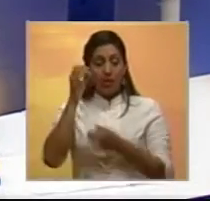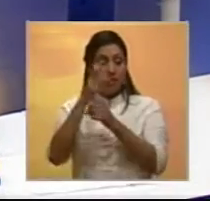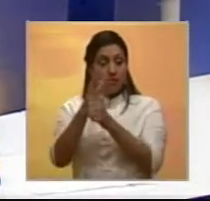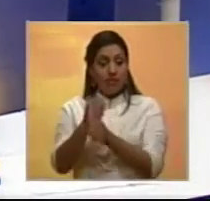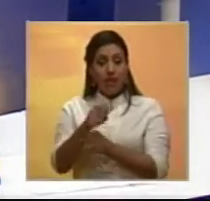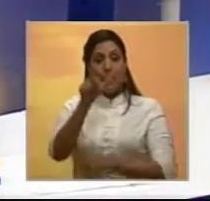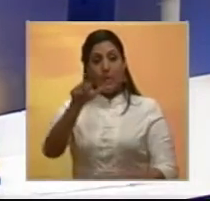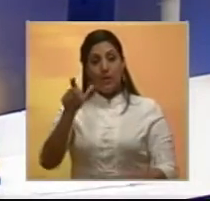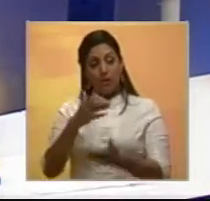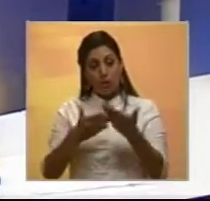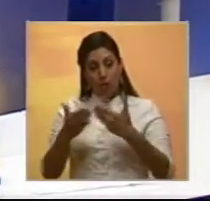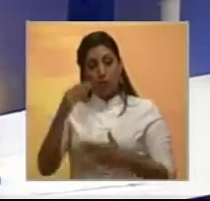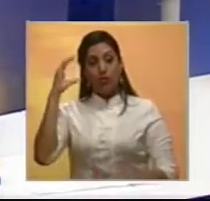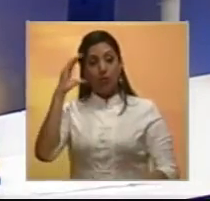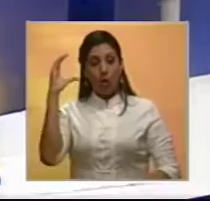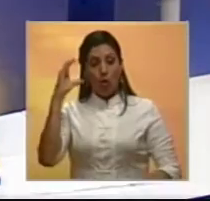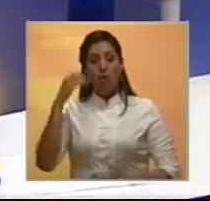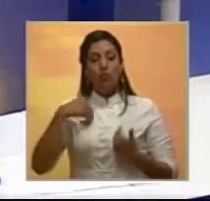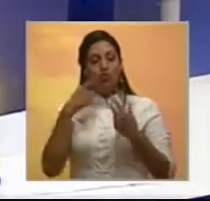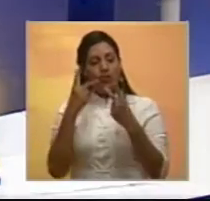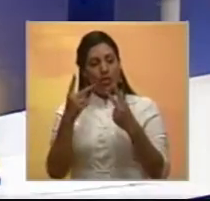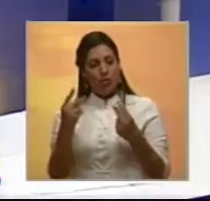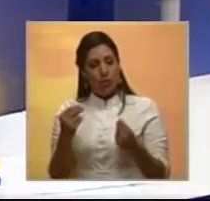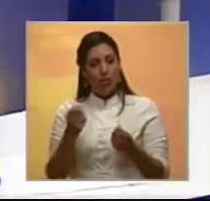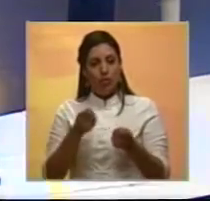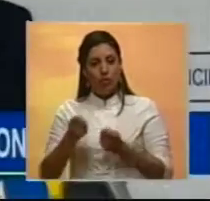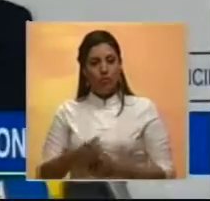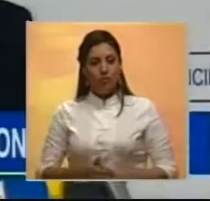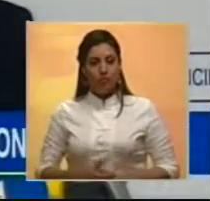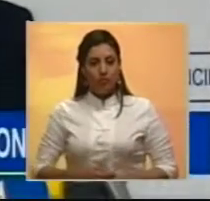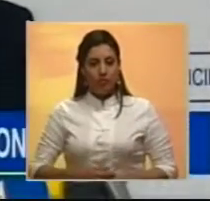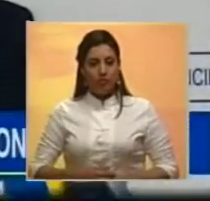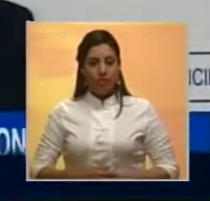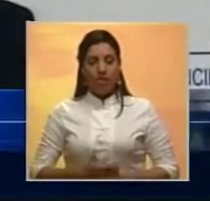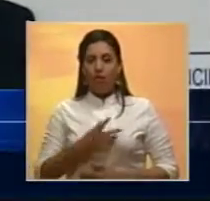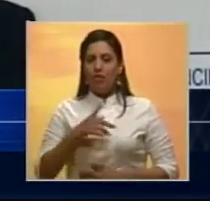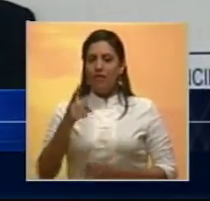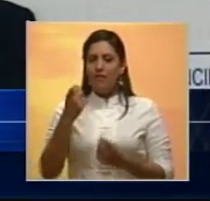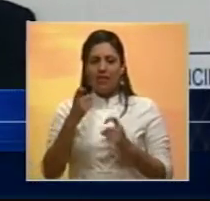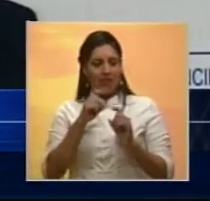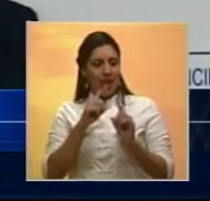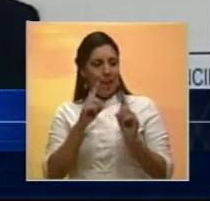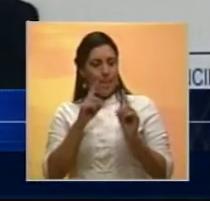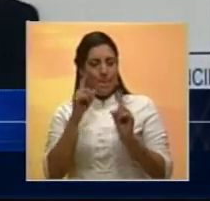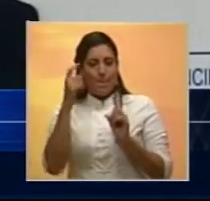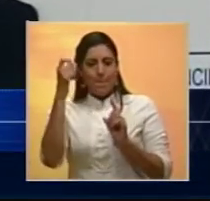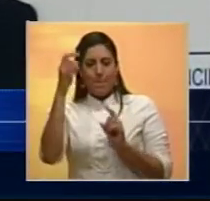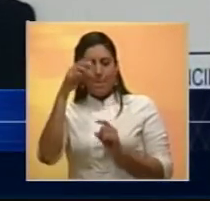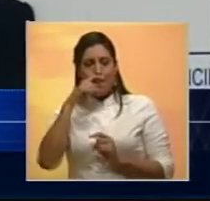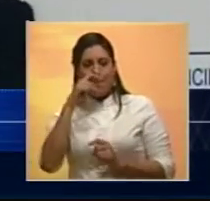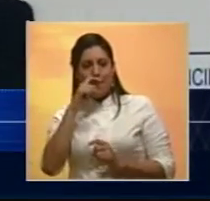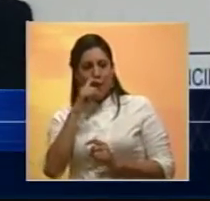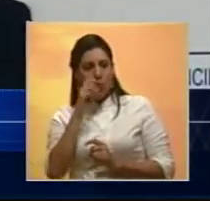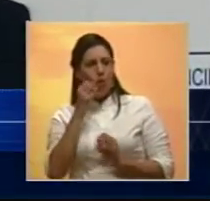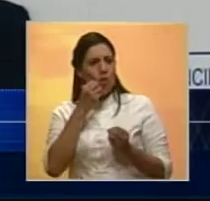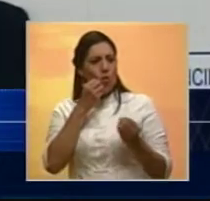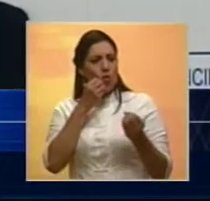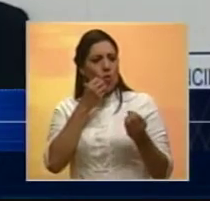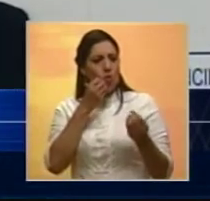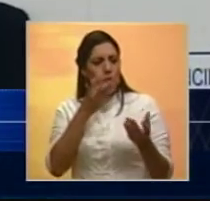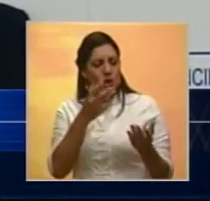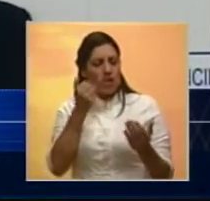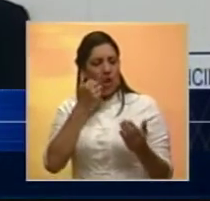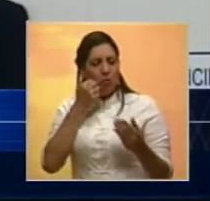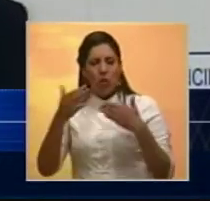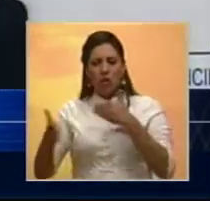que los comerciantes colombianos no sean afectados por la medida. No fue una consulta. Se comunicó que iban a cerrar la frontera